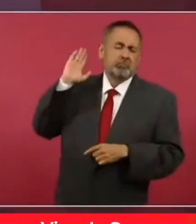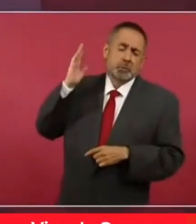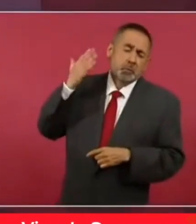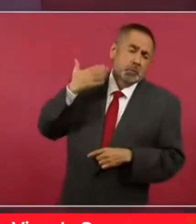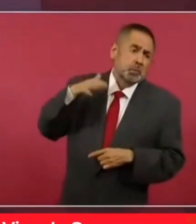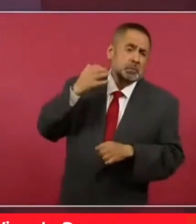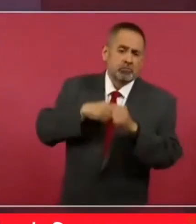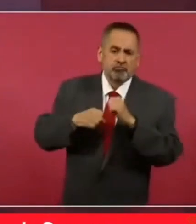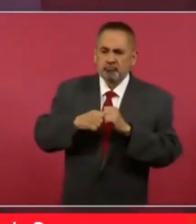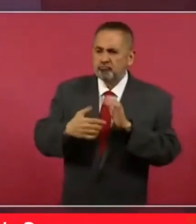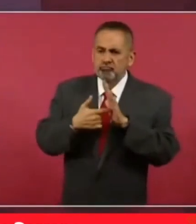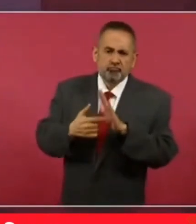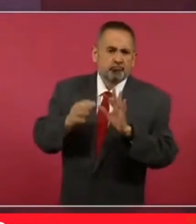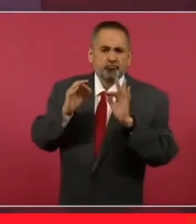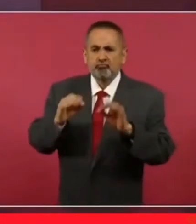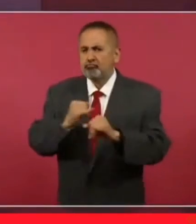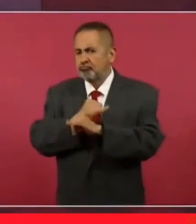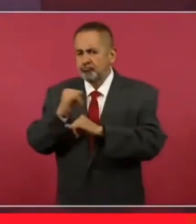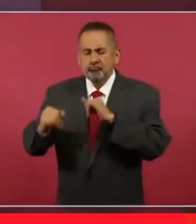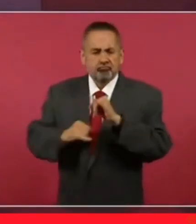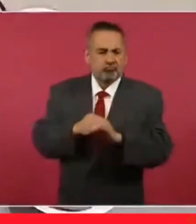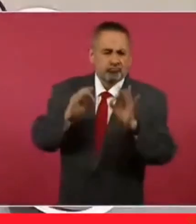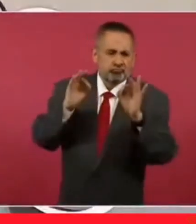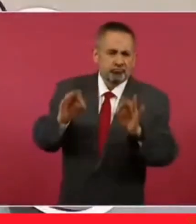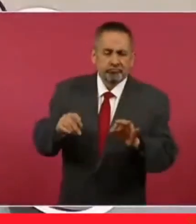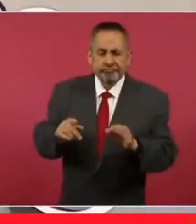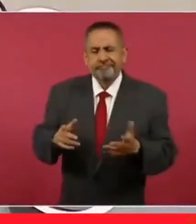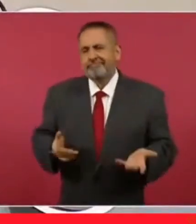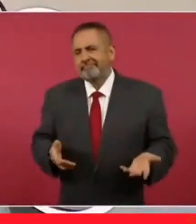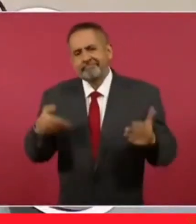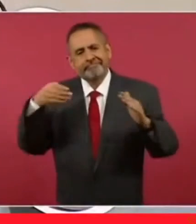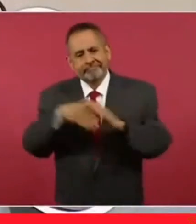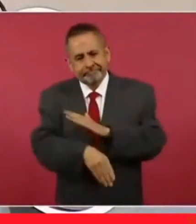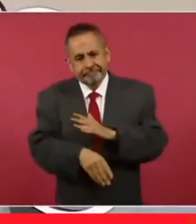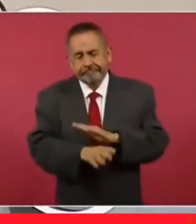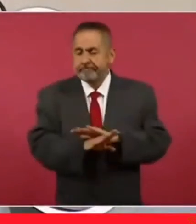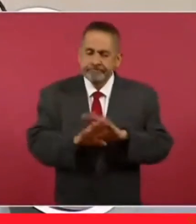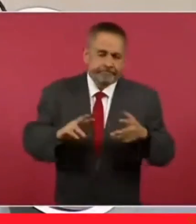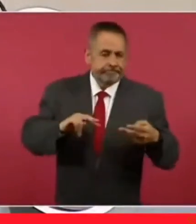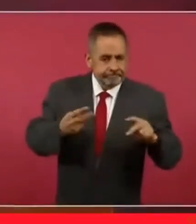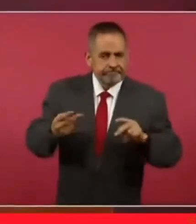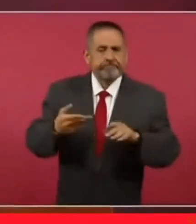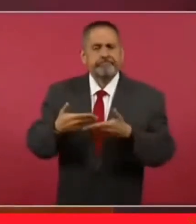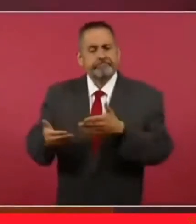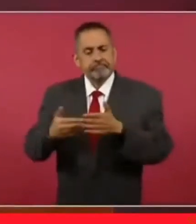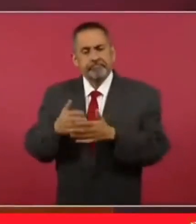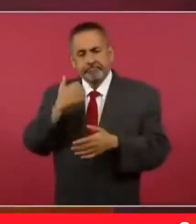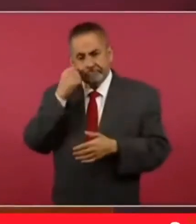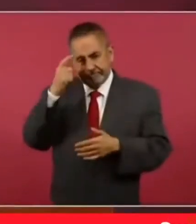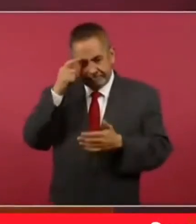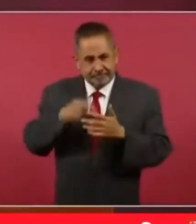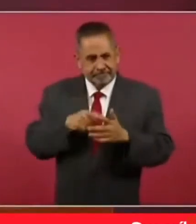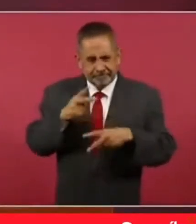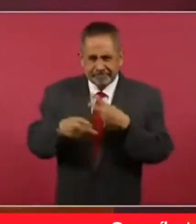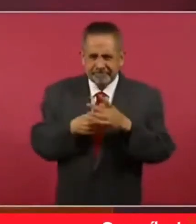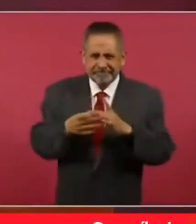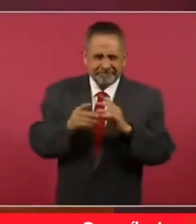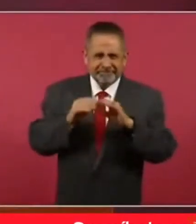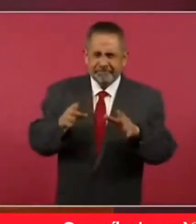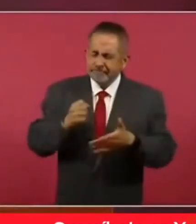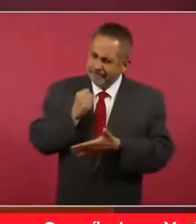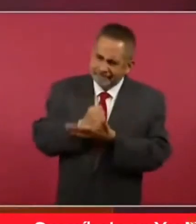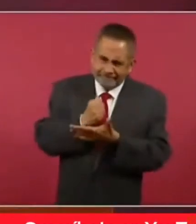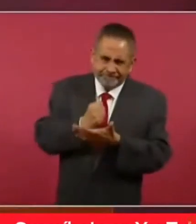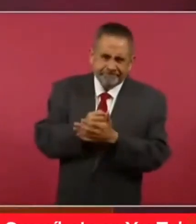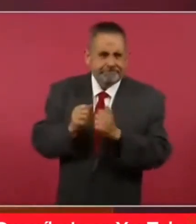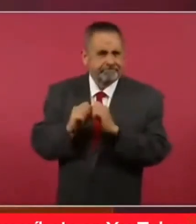ejemplo de servicio a nivel internacional. Y pues nosotros creemos que con pues vamos a decirlo claro, con la